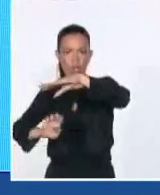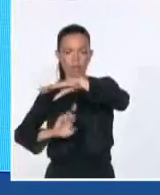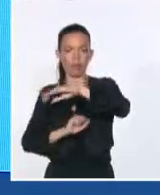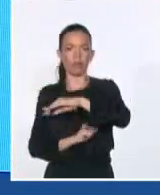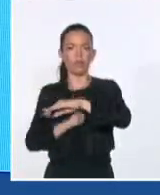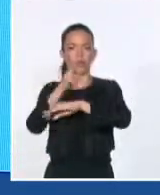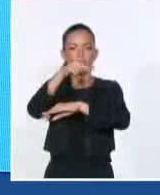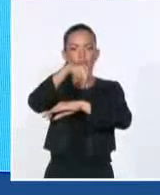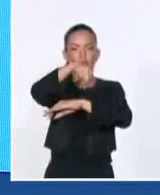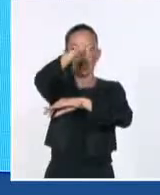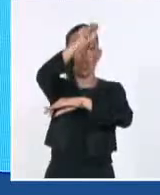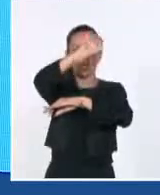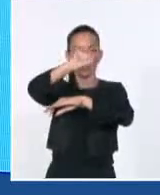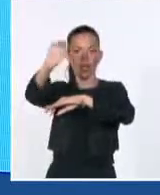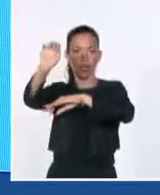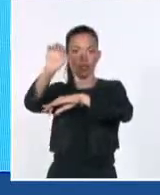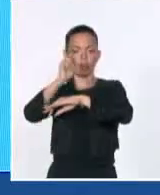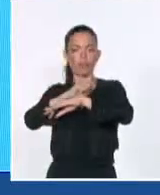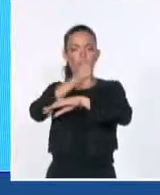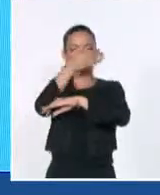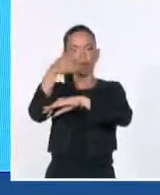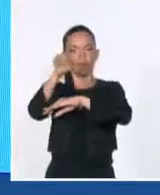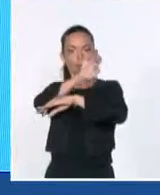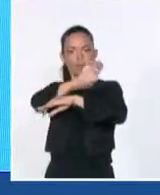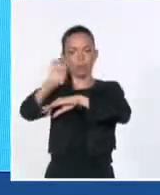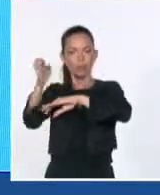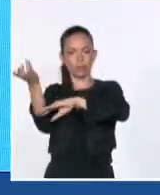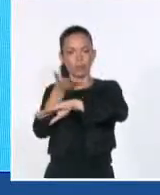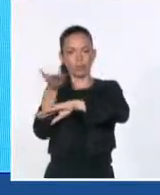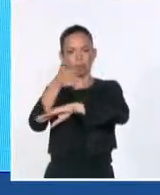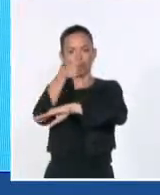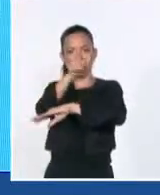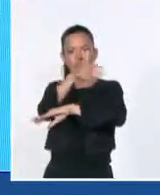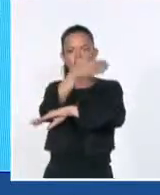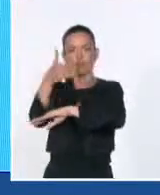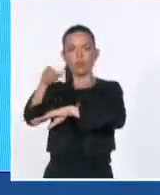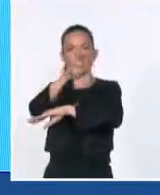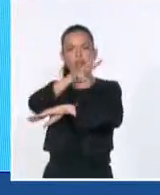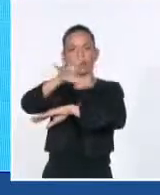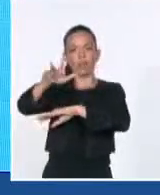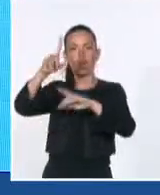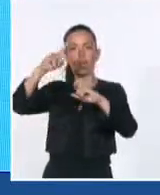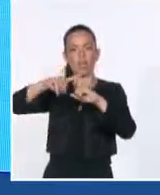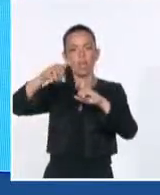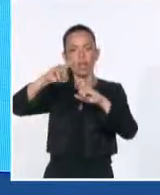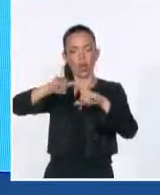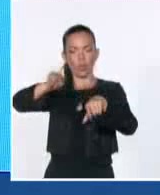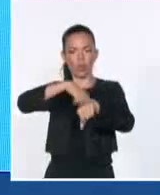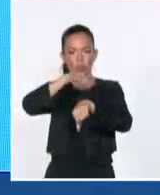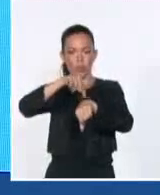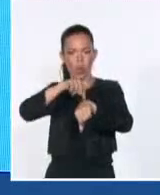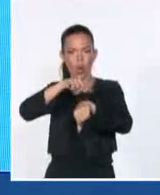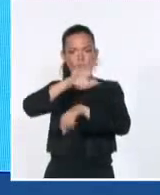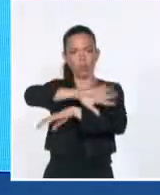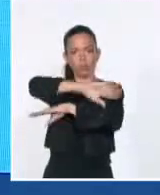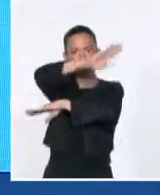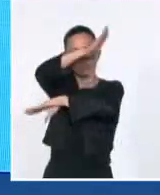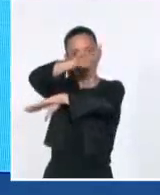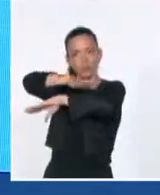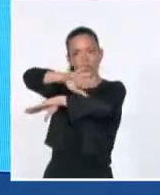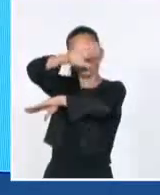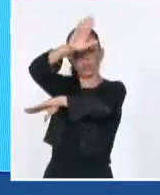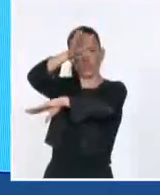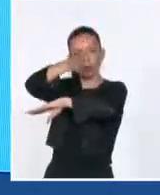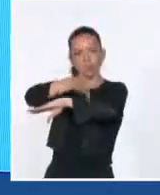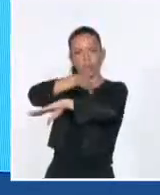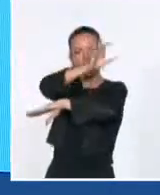centro y oriente con velocidades entre 10 y 25 kilómetros por hora con marejadas en la costa norte de la región oriental. Oleaje en el